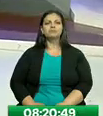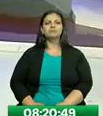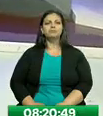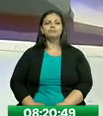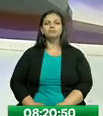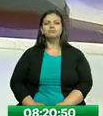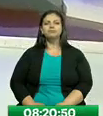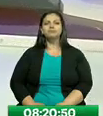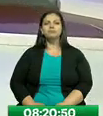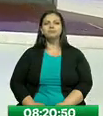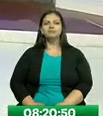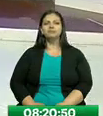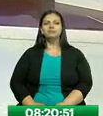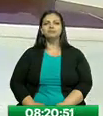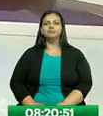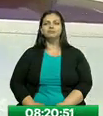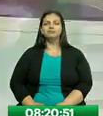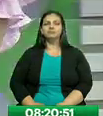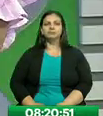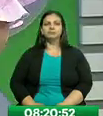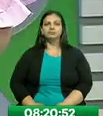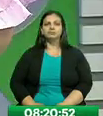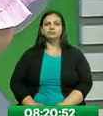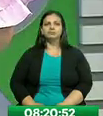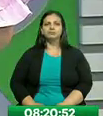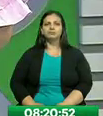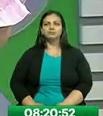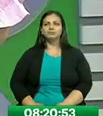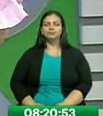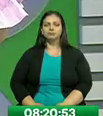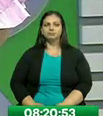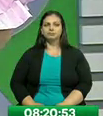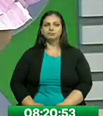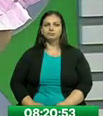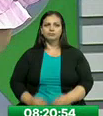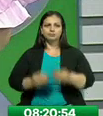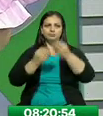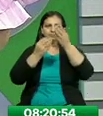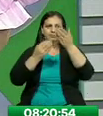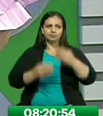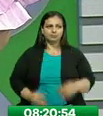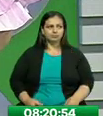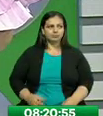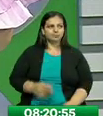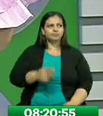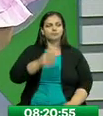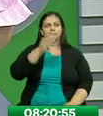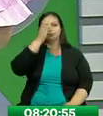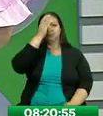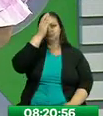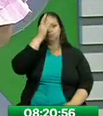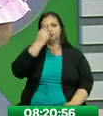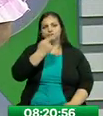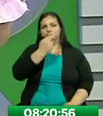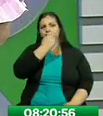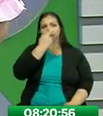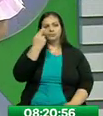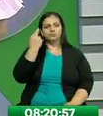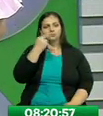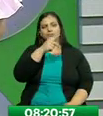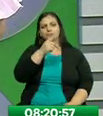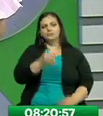y fue identificado el cadáver de otro joven que murió calcinado en el incendio suscitado justamente en esta clínica de rehabilitación